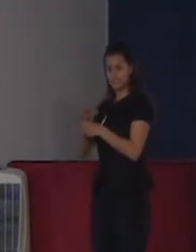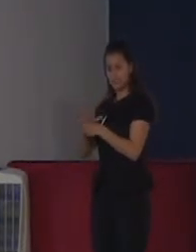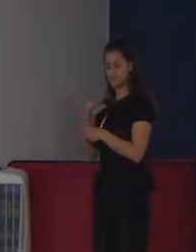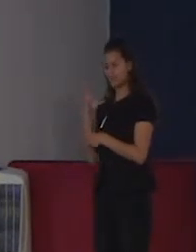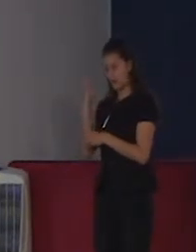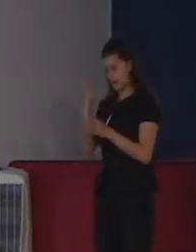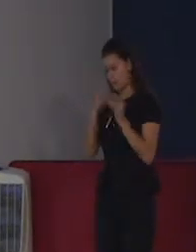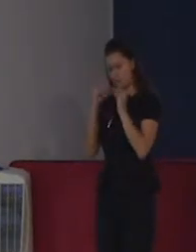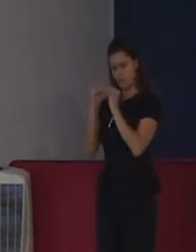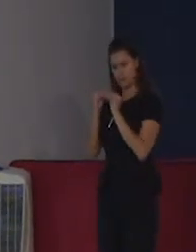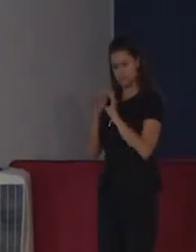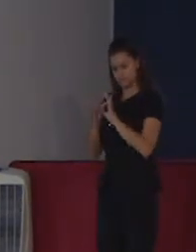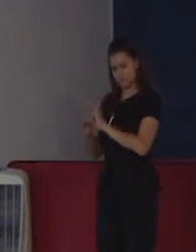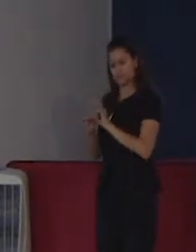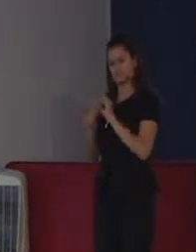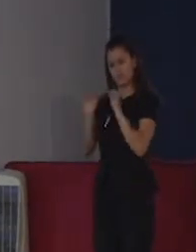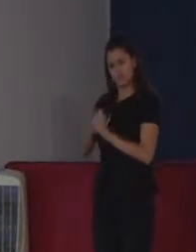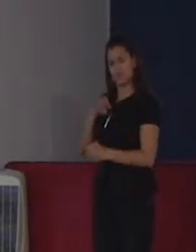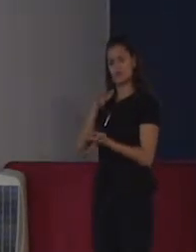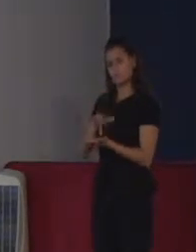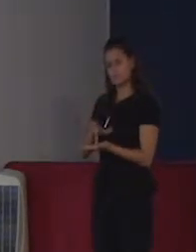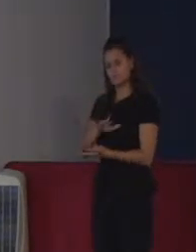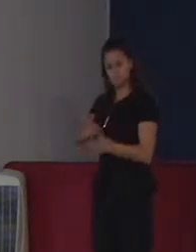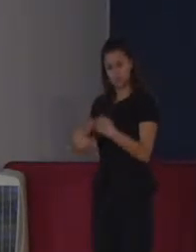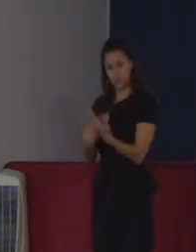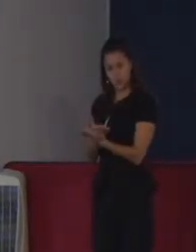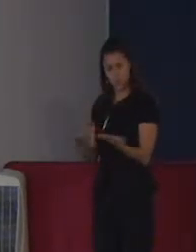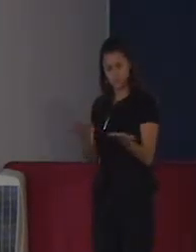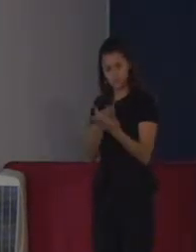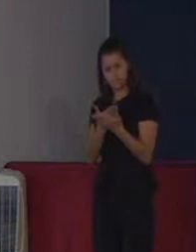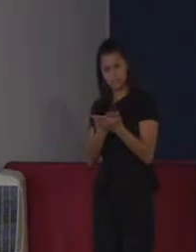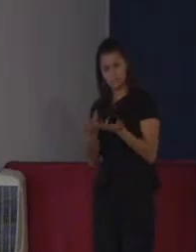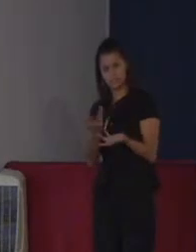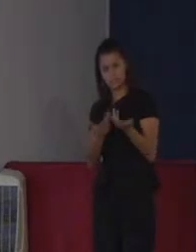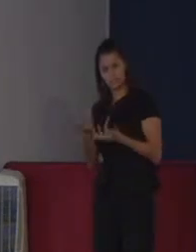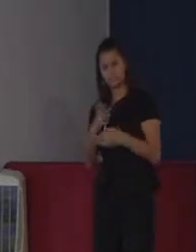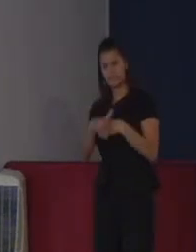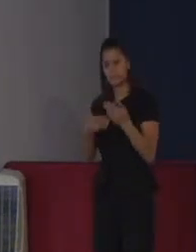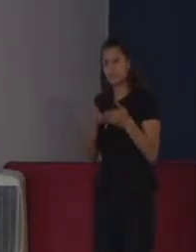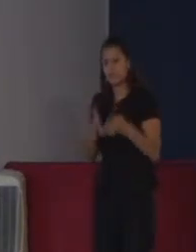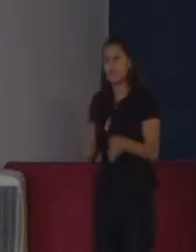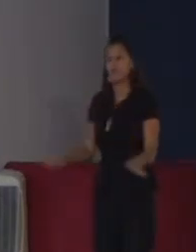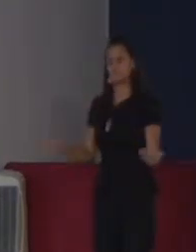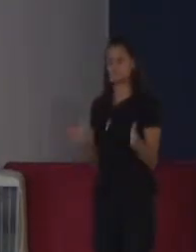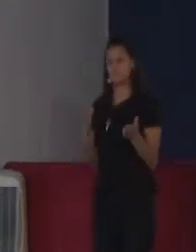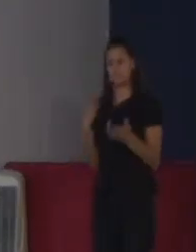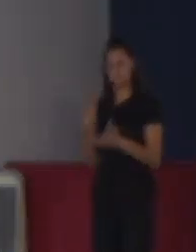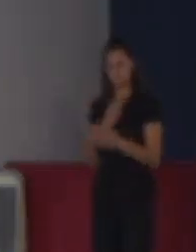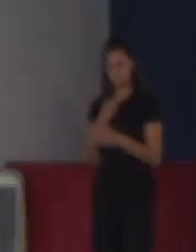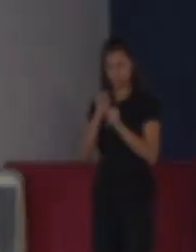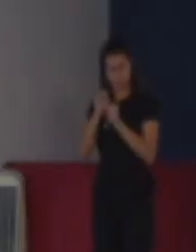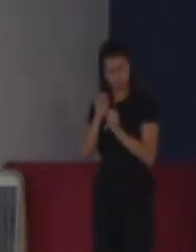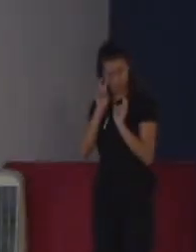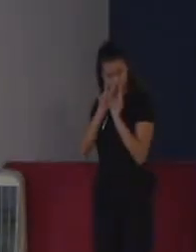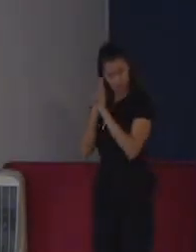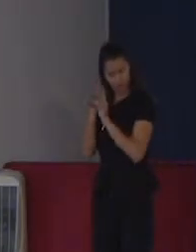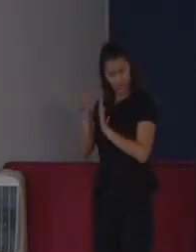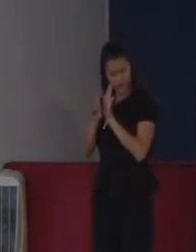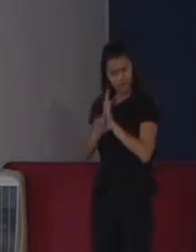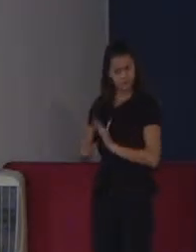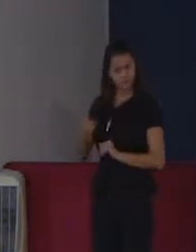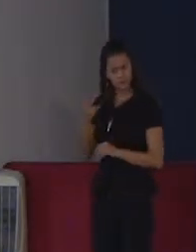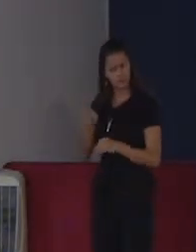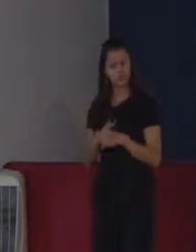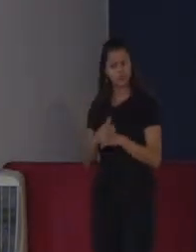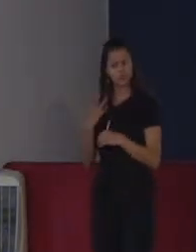por ejemplo, hacemos también partícipes en todo esto que nos está planteando. Este abribocas, hasta qué punto nosotros también con nosotros, esta ley, hasta